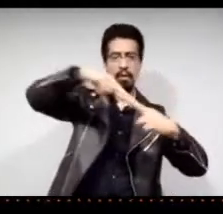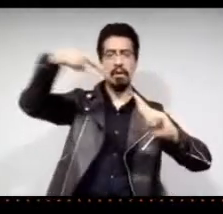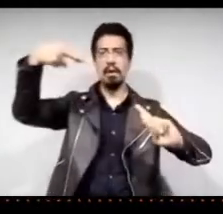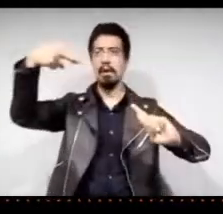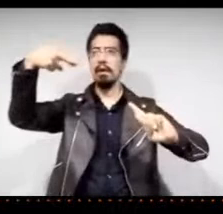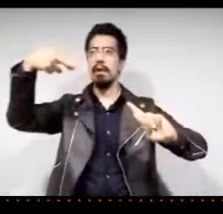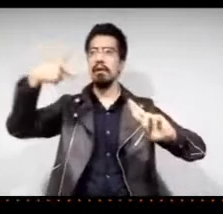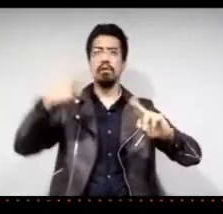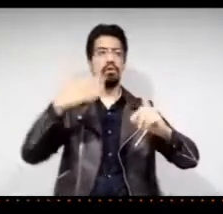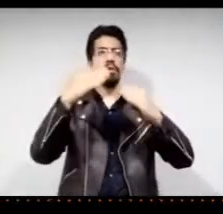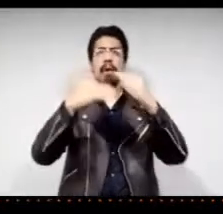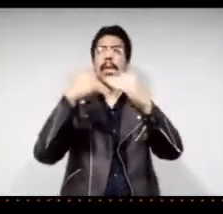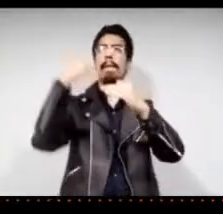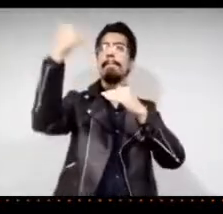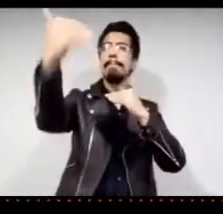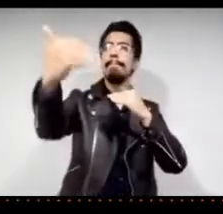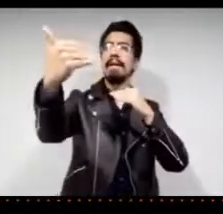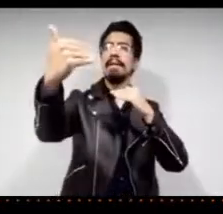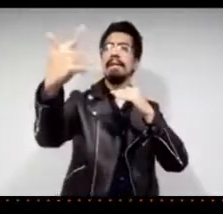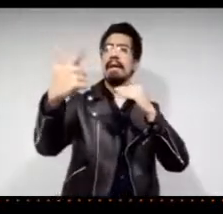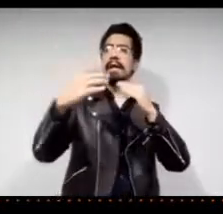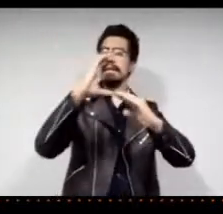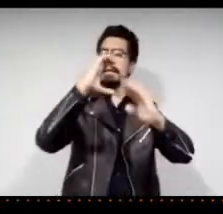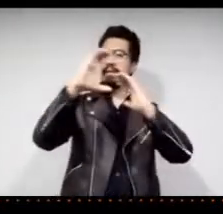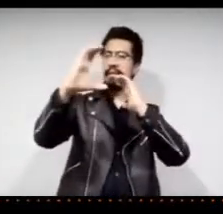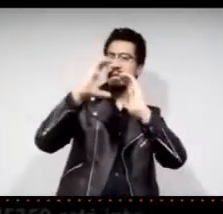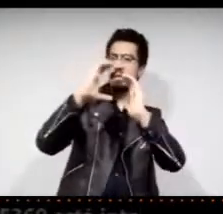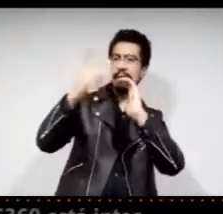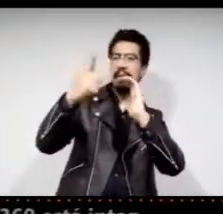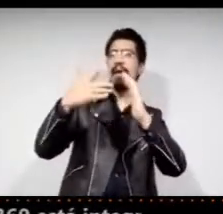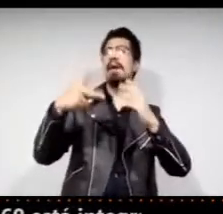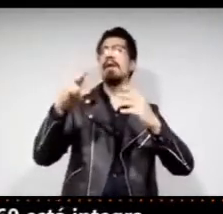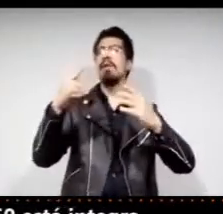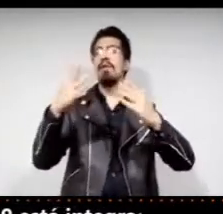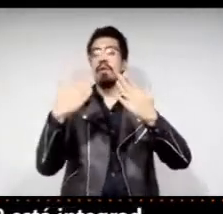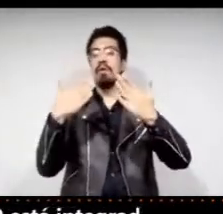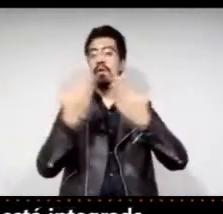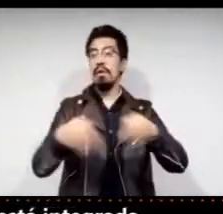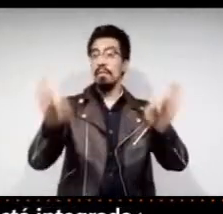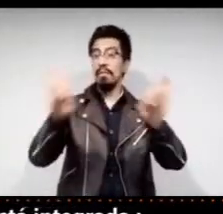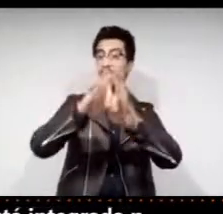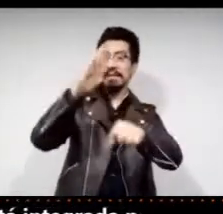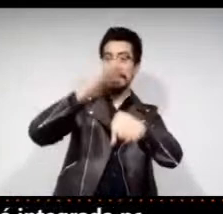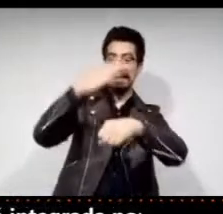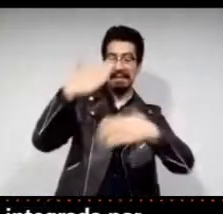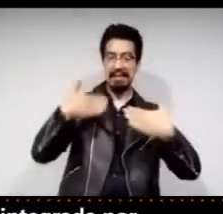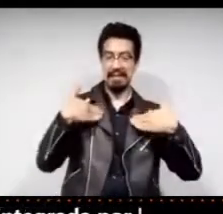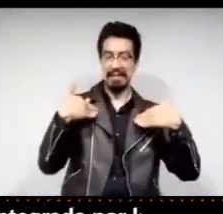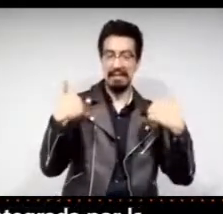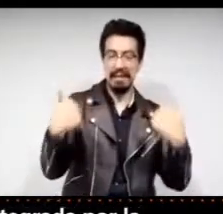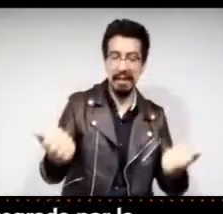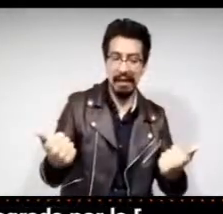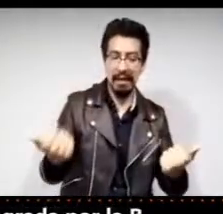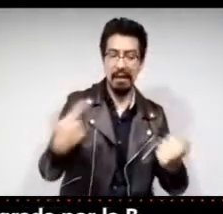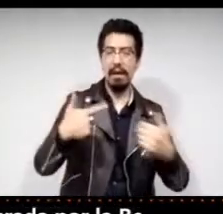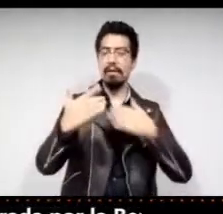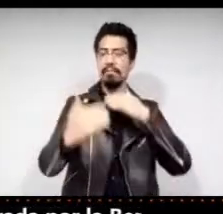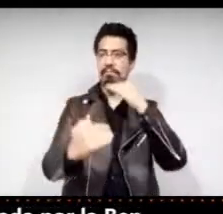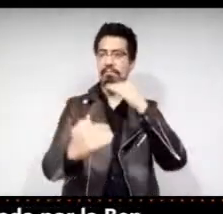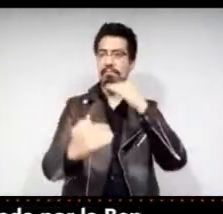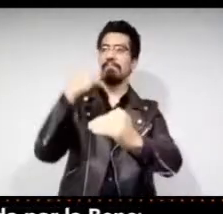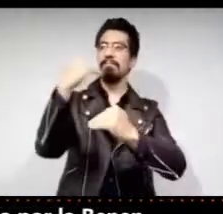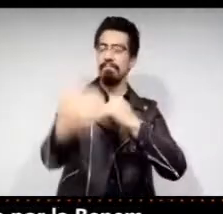que va más allá de construir una comunicación, sino de entender cómo está percibiendo y sintiendo el proceso